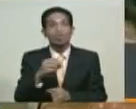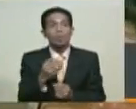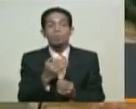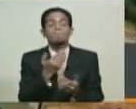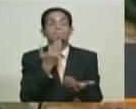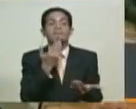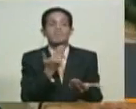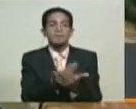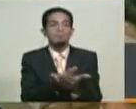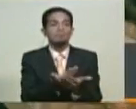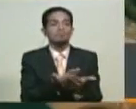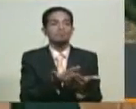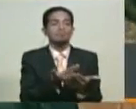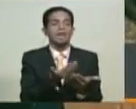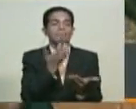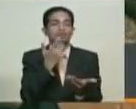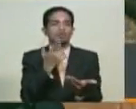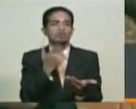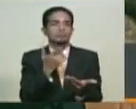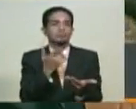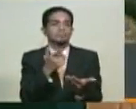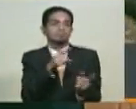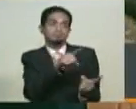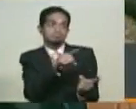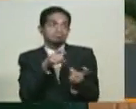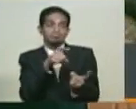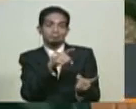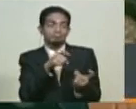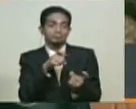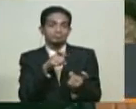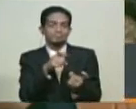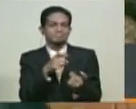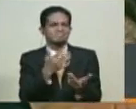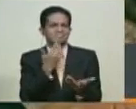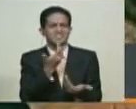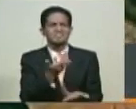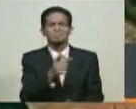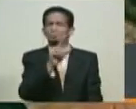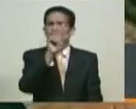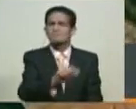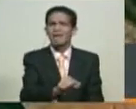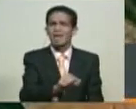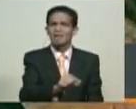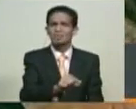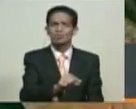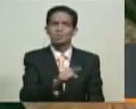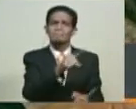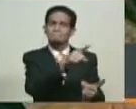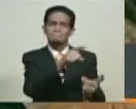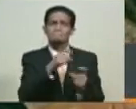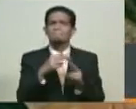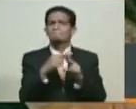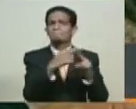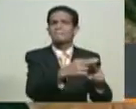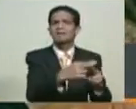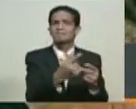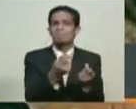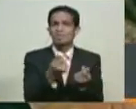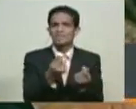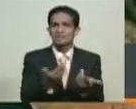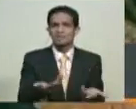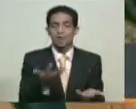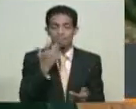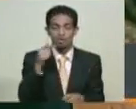un interés particular para la banca, sino de que esas tasas están demasiado bajas en el contexto de la economía que